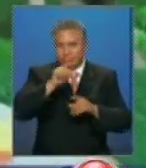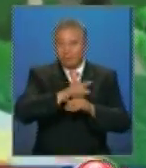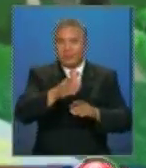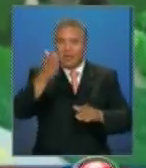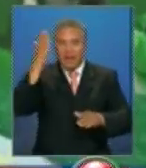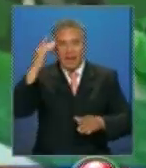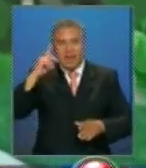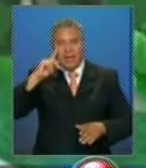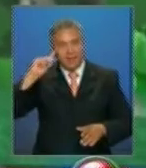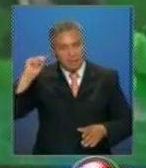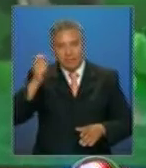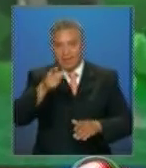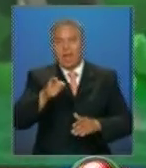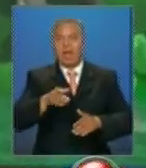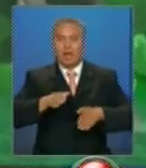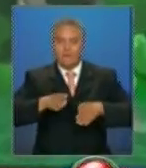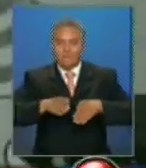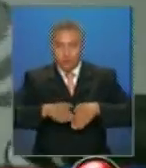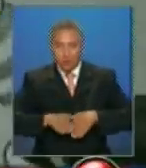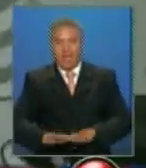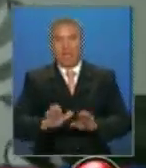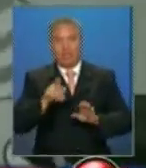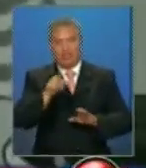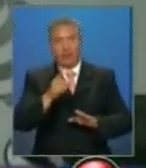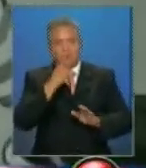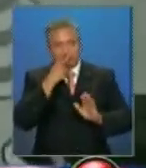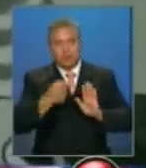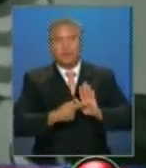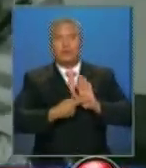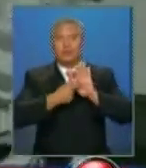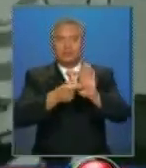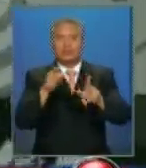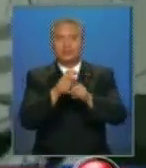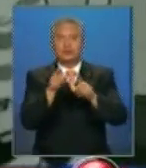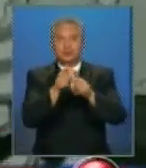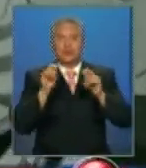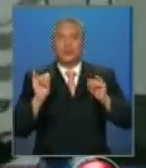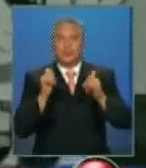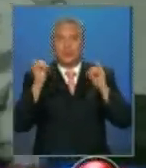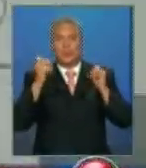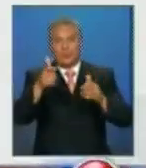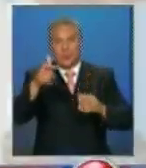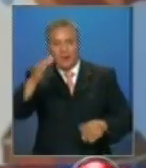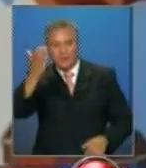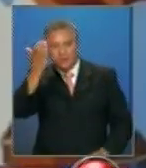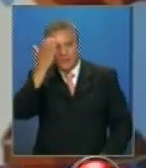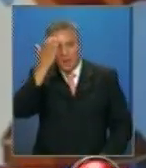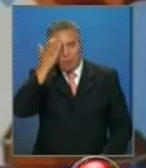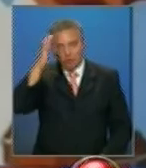del fundador de Walt Disney y pretenden mostrar esas cualidades juguetonas del famoso ratón.